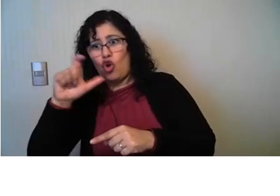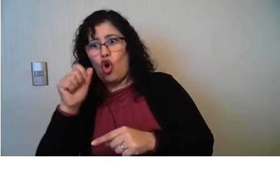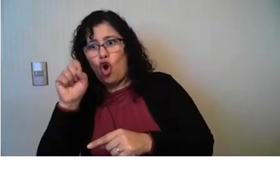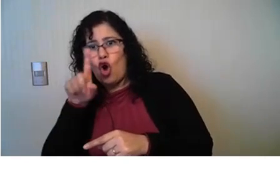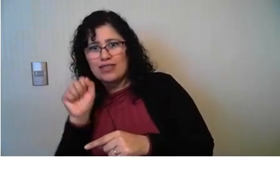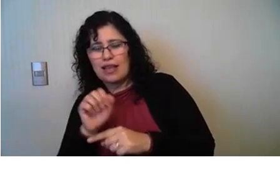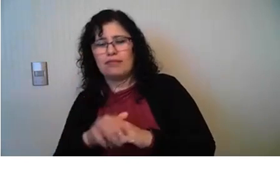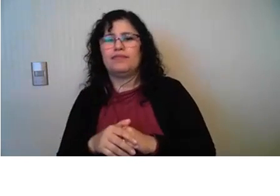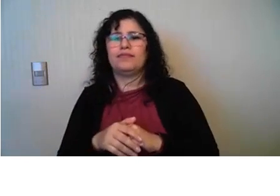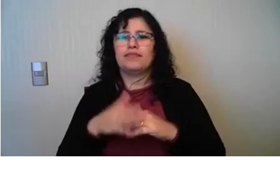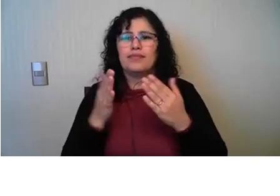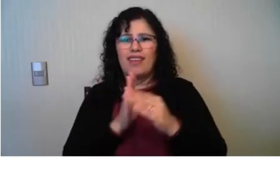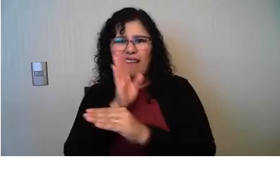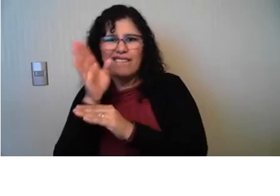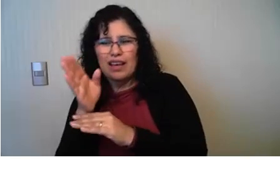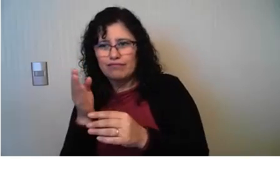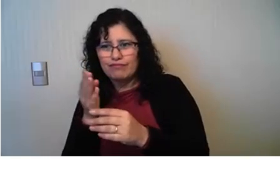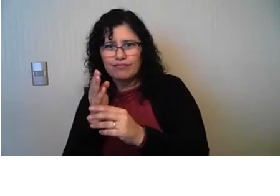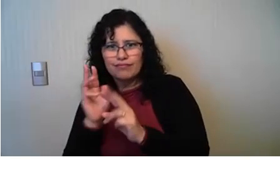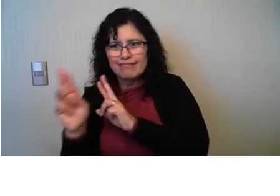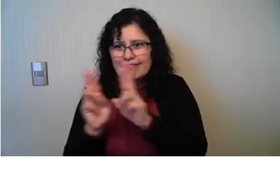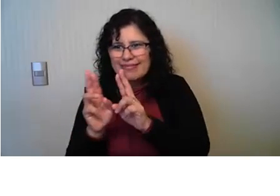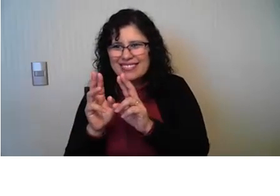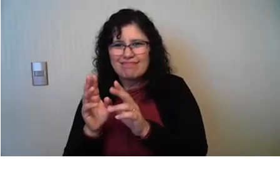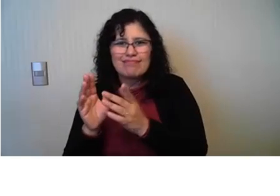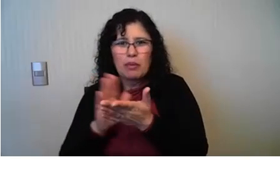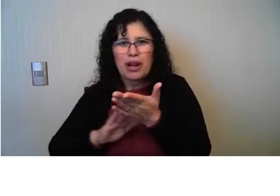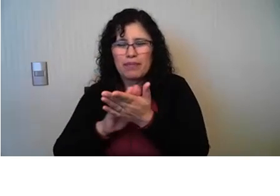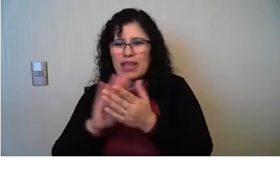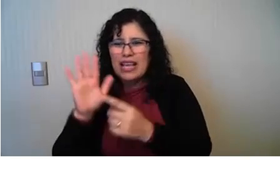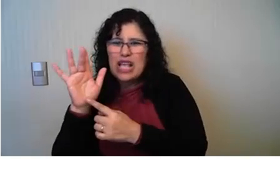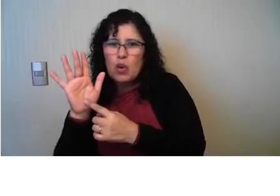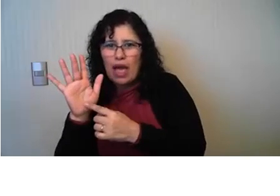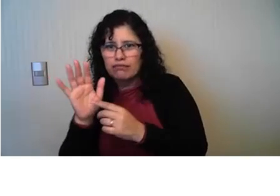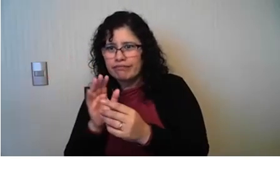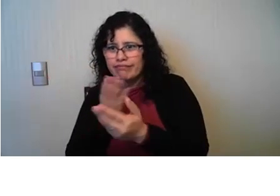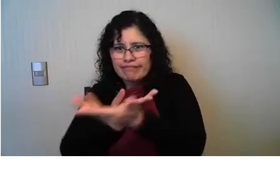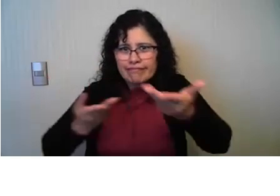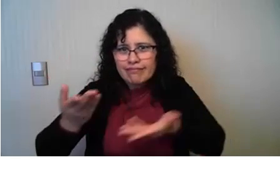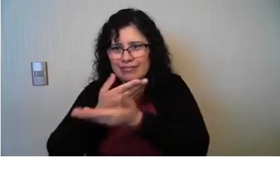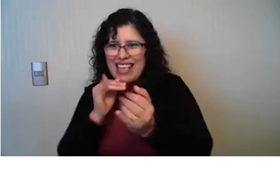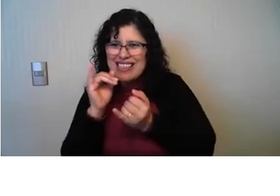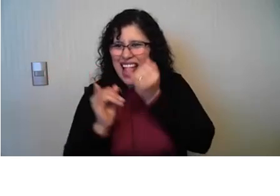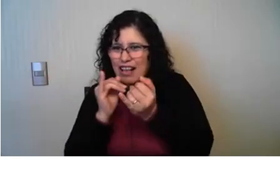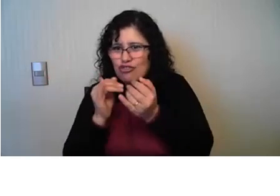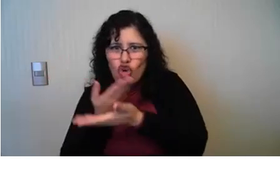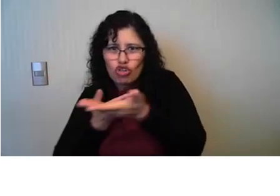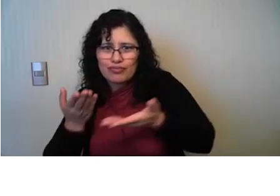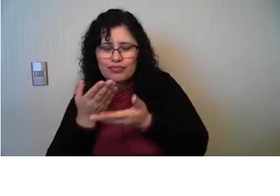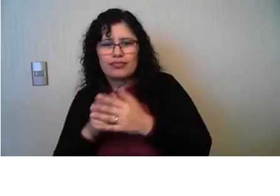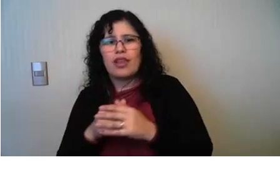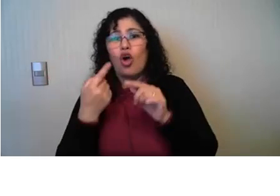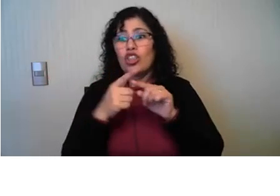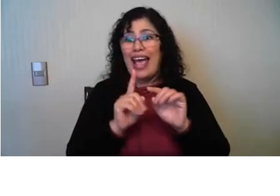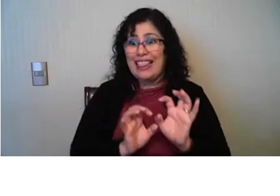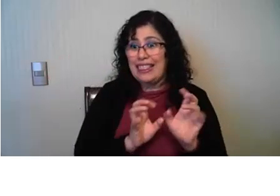a interaccionar con otro tipo de células, en este caso células granulosas. Las fibras trepadoras van a llegar